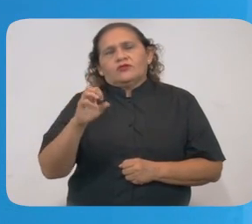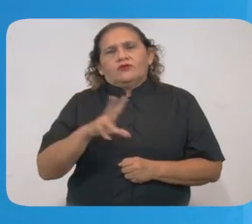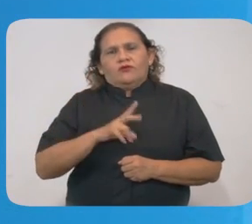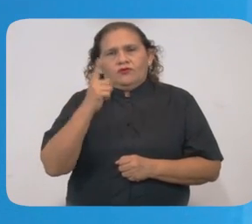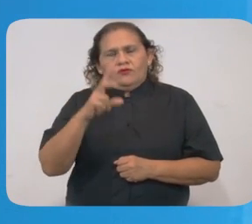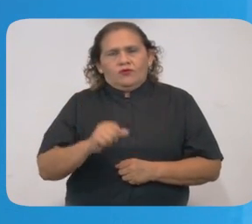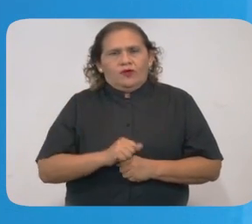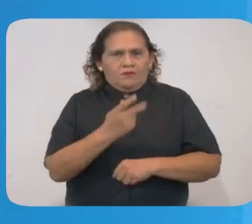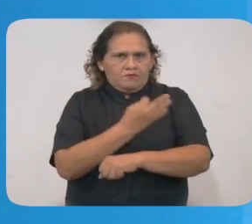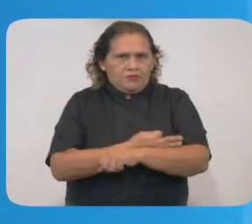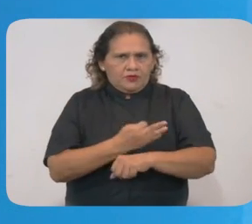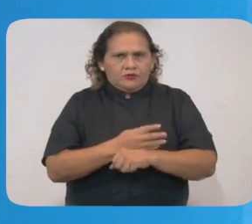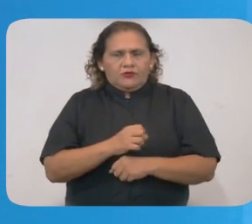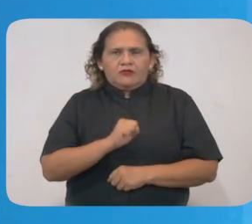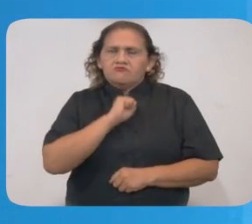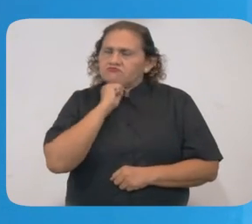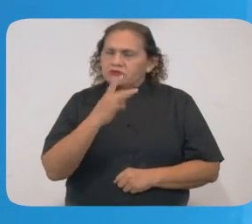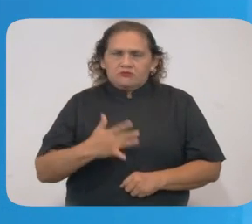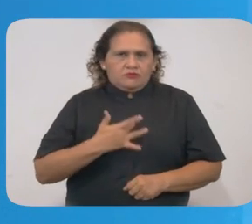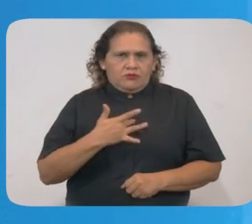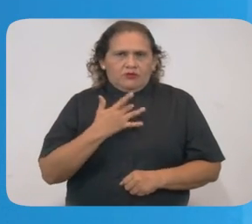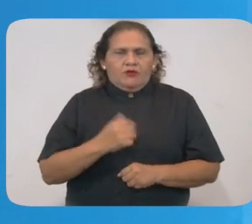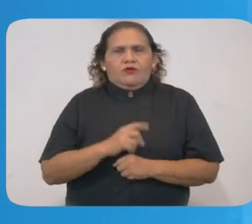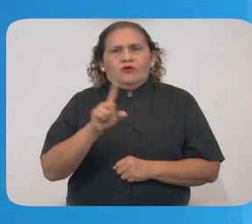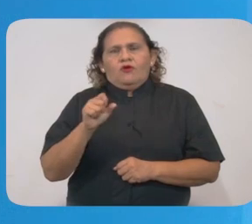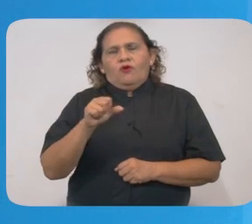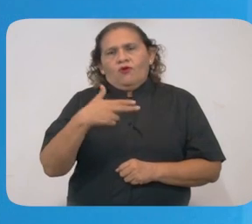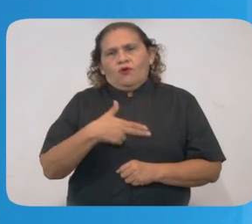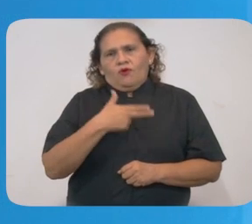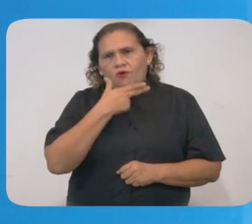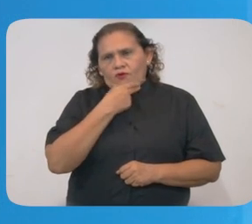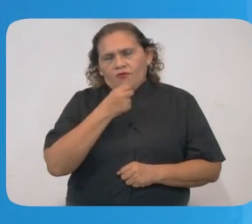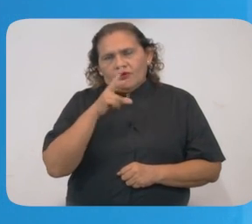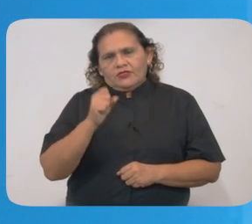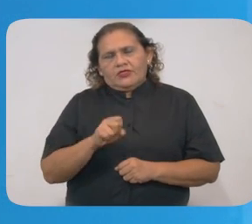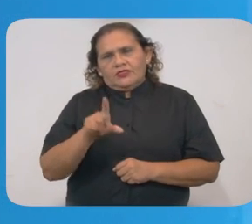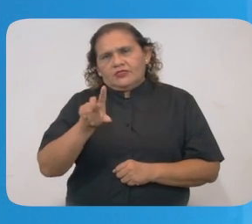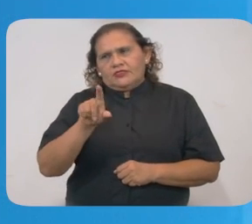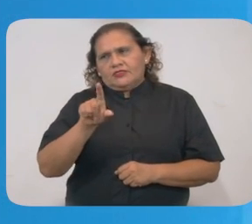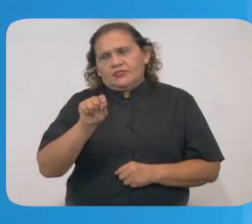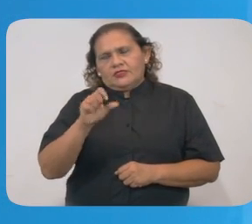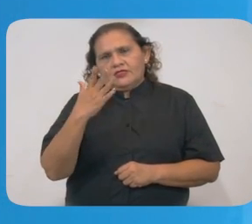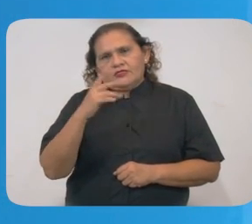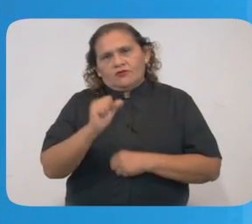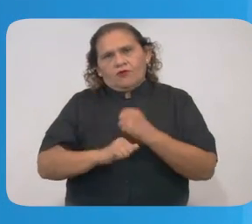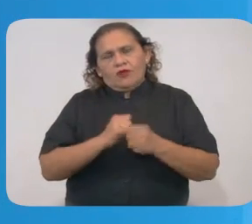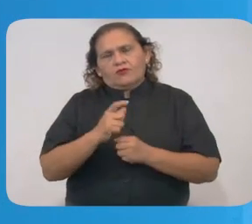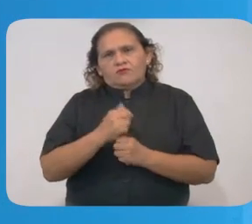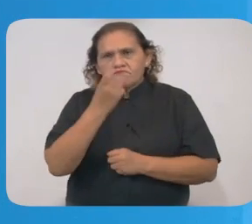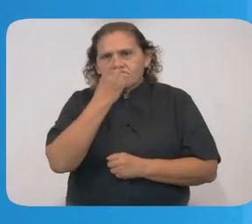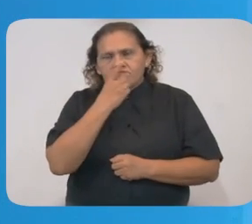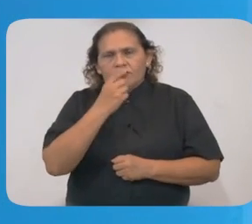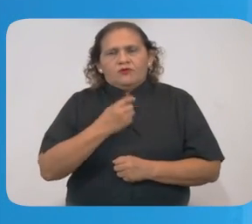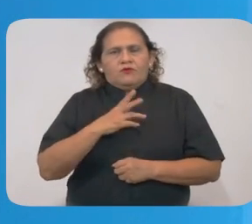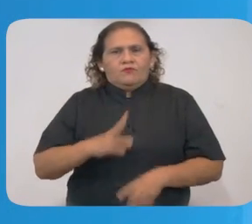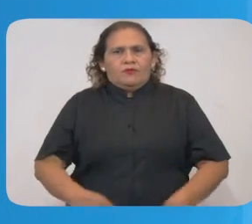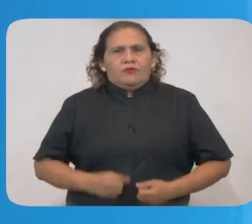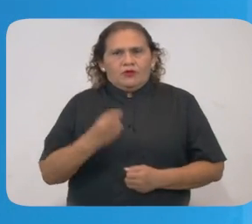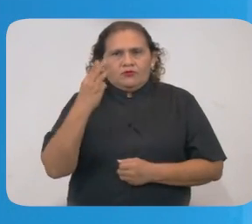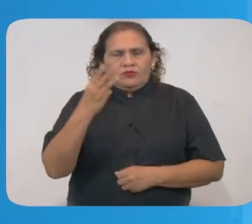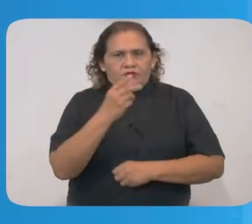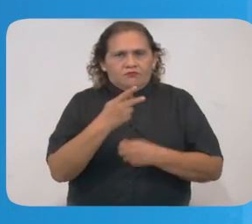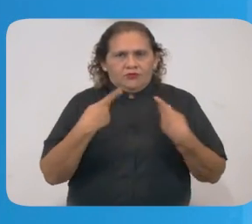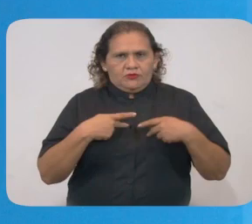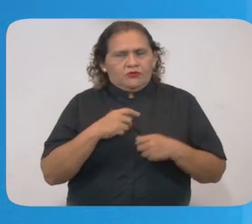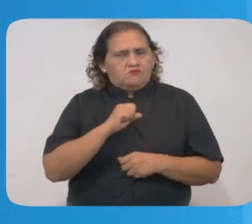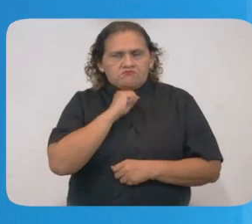contacto hasta el momento asintomático. Hombre de 75 años de Mérida, con diabetes. Vivía con 3 personas, ninguna con